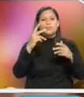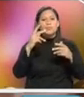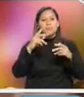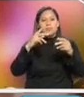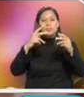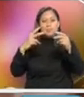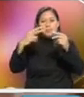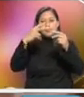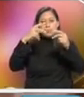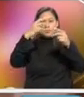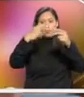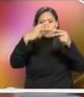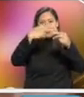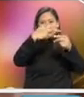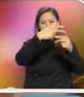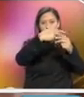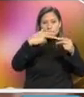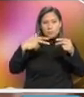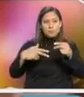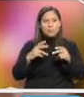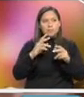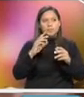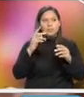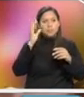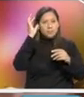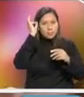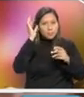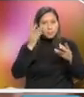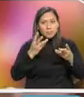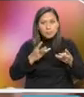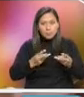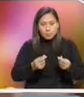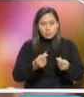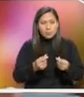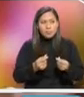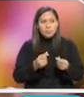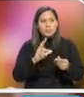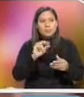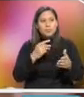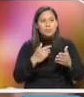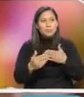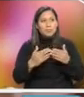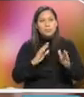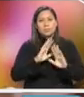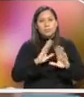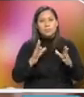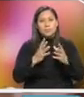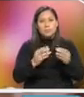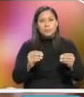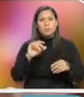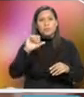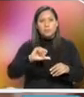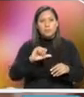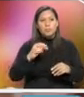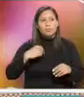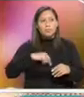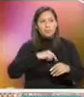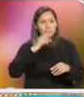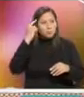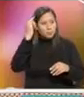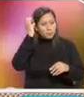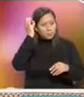degradado. Los cabellos que están muy desgastados de las puntas no es tendencia, ya se fueron. Hoy en día vemos